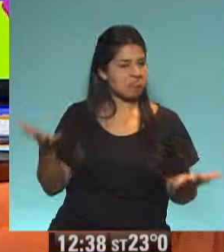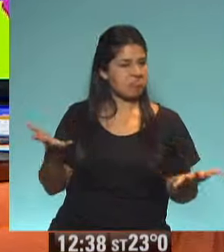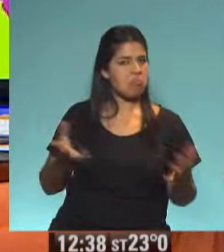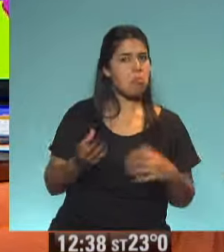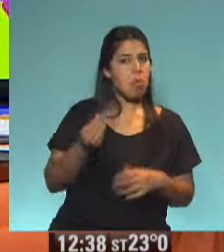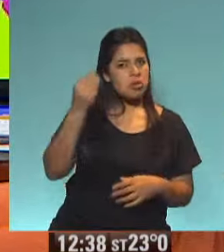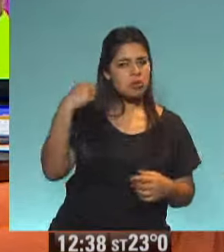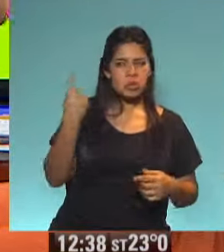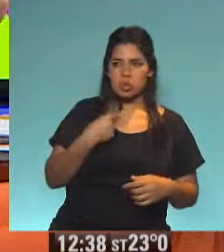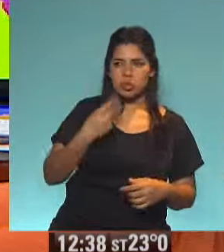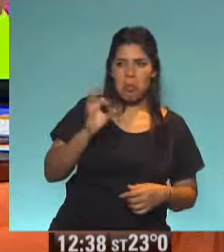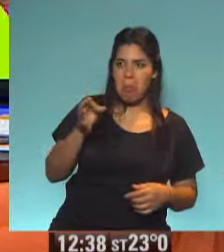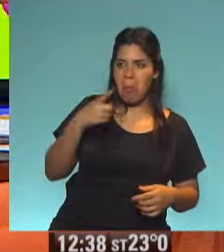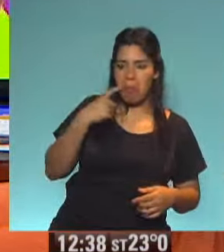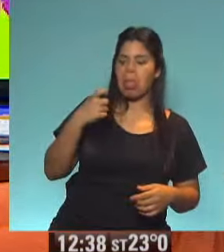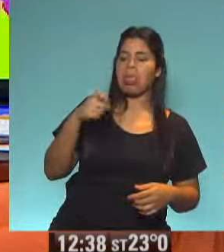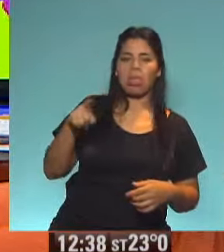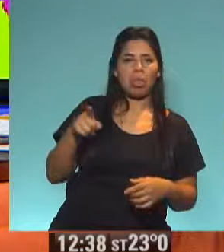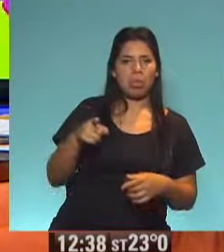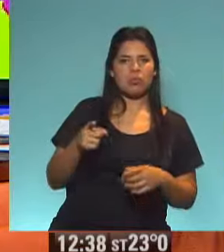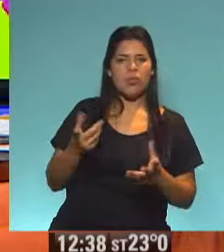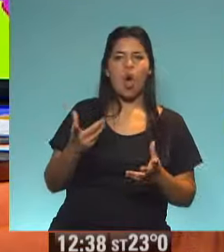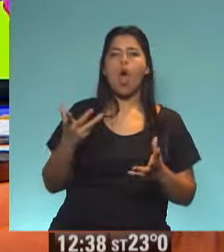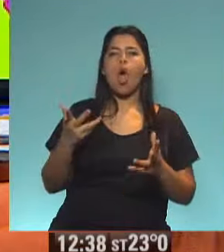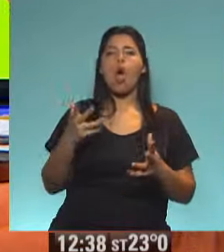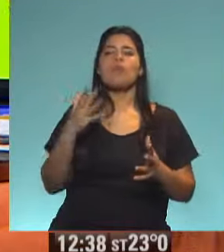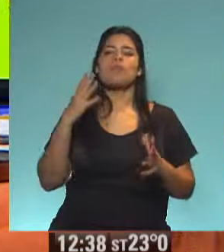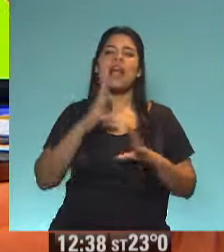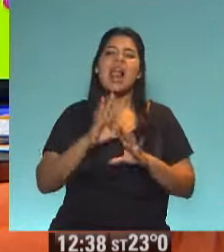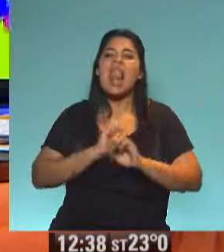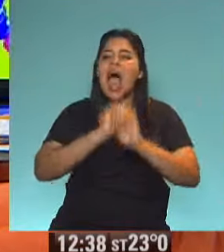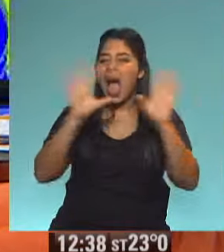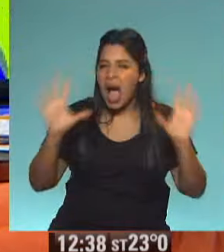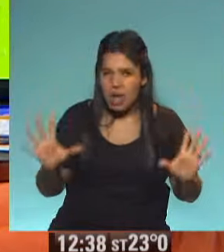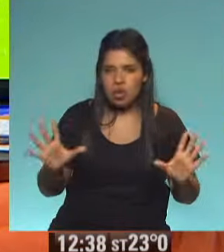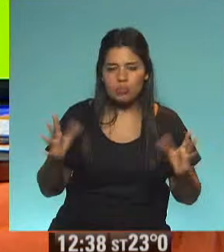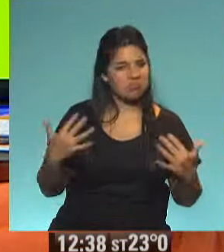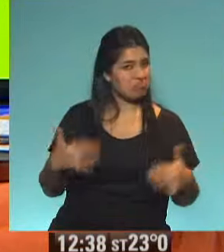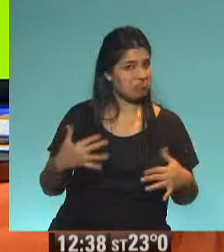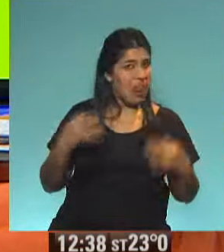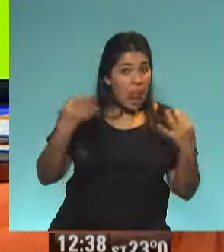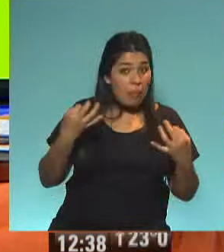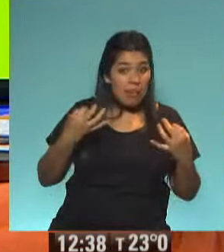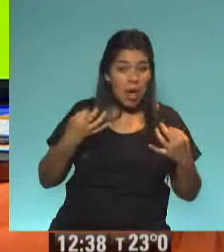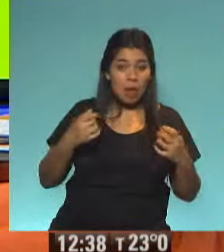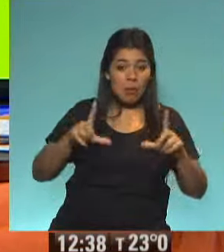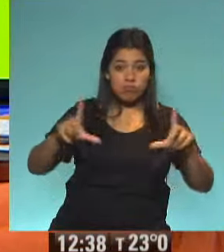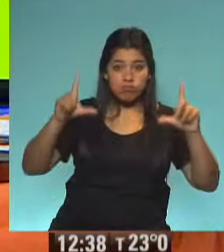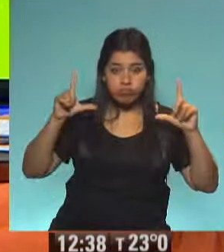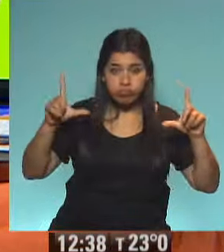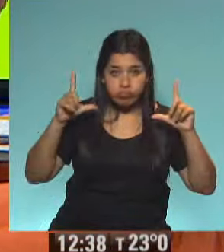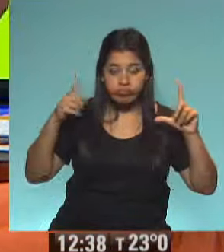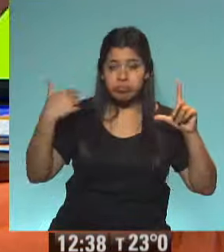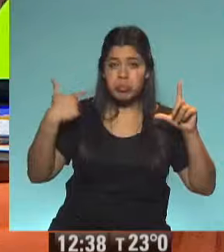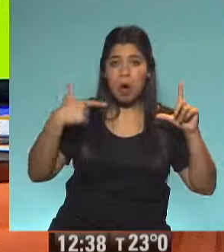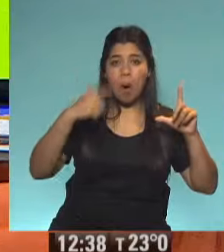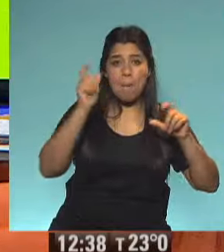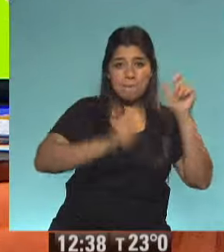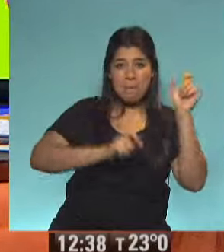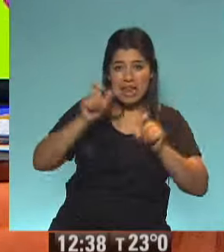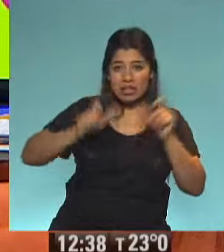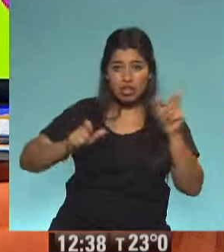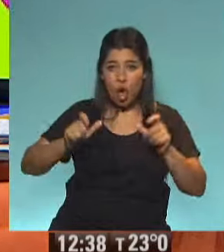muchos, ¿no? Que es como un color entre salmón y rosado, en realidad no representa demasiado lo que es la piel, justamente la variedad de